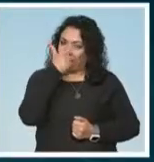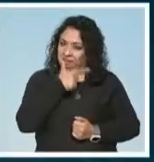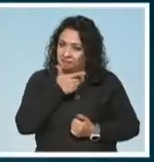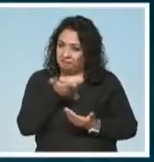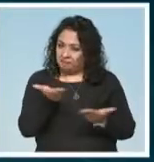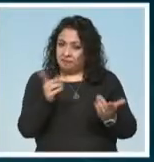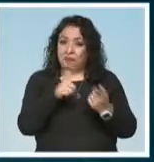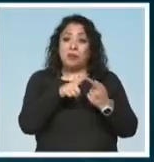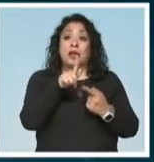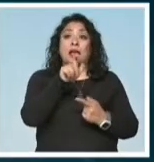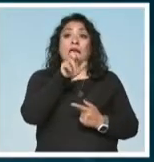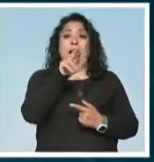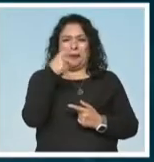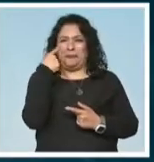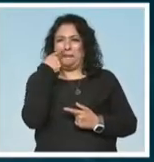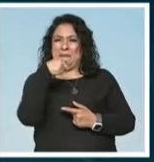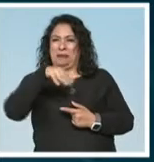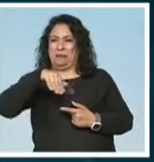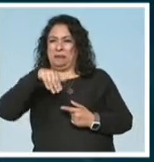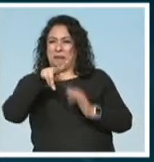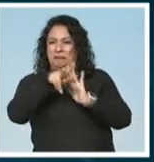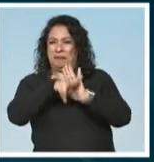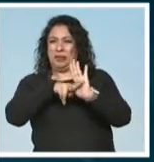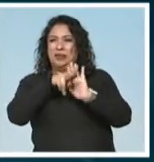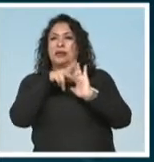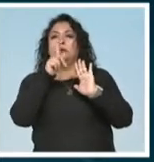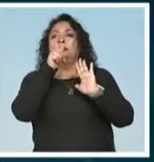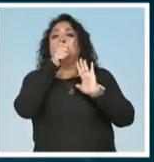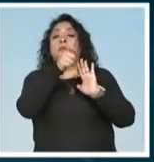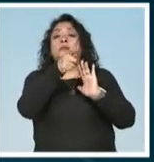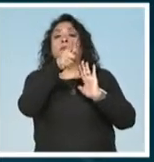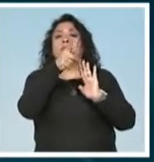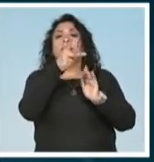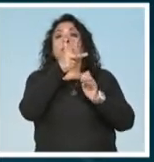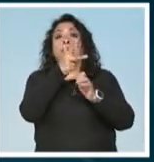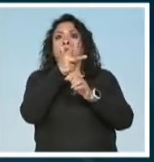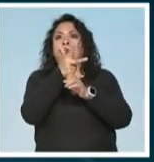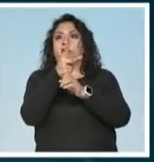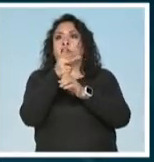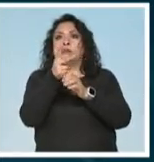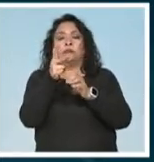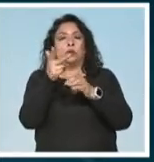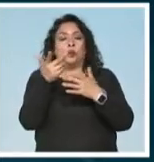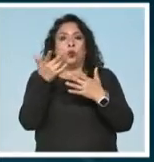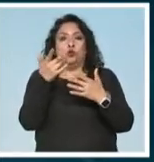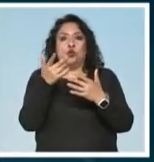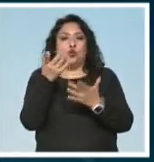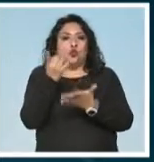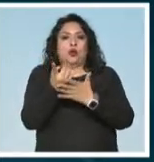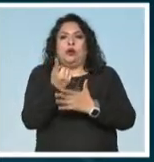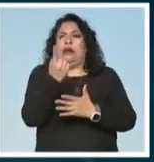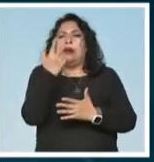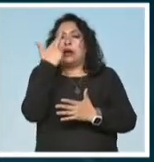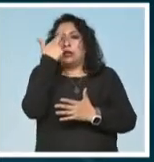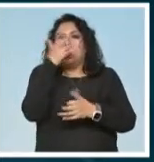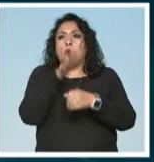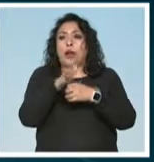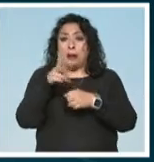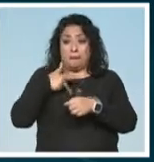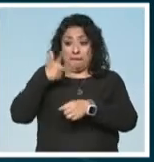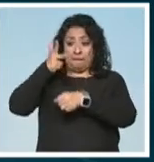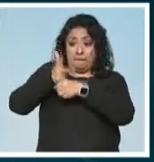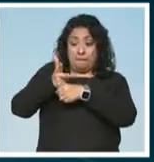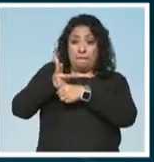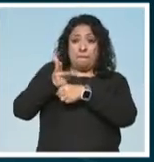Buenas noches, Laura. Lo que acabamos de ver se trata de un documento insólito por varias razones. No es la grabación de una